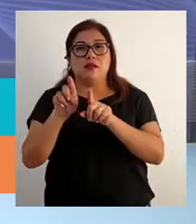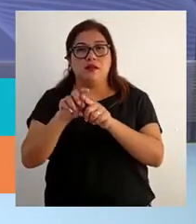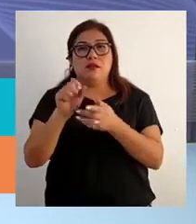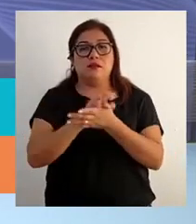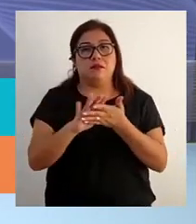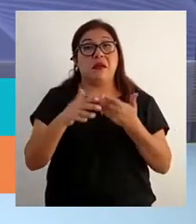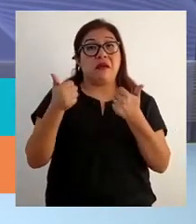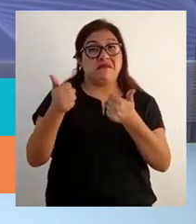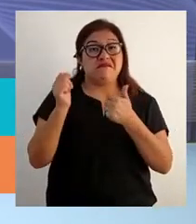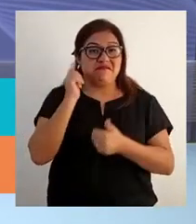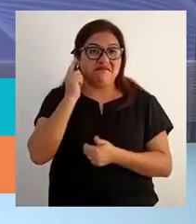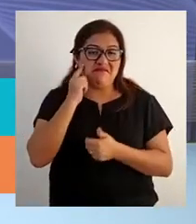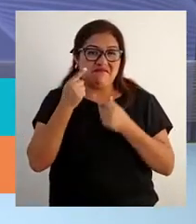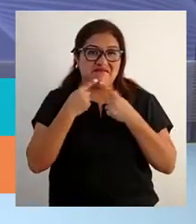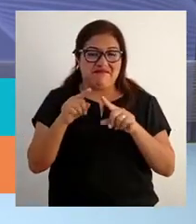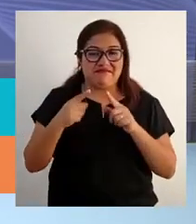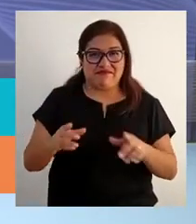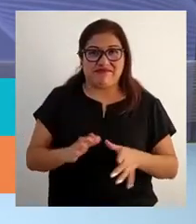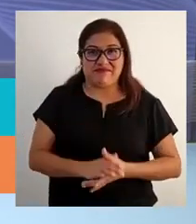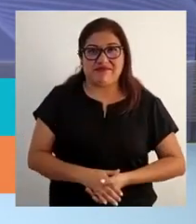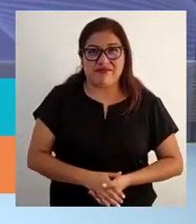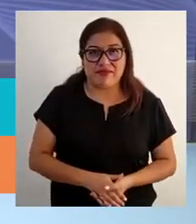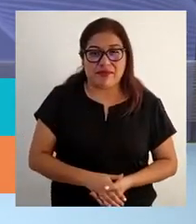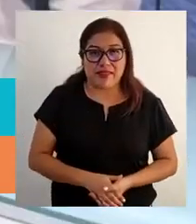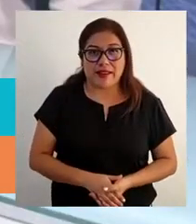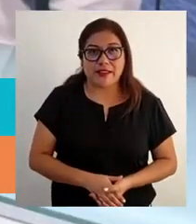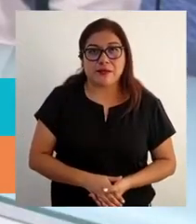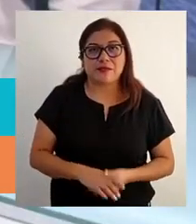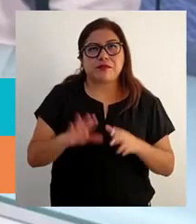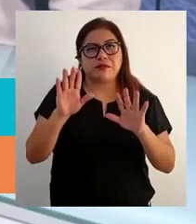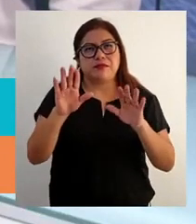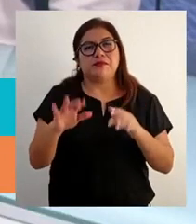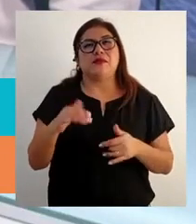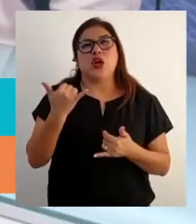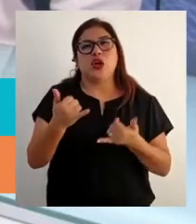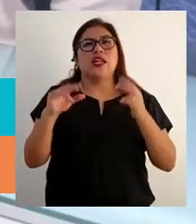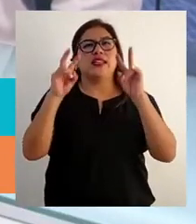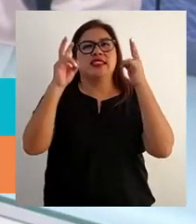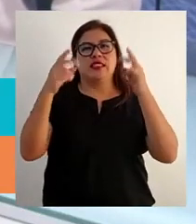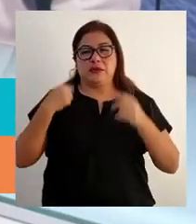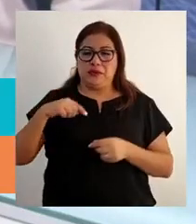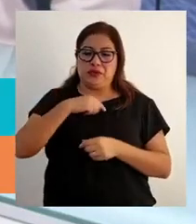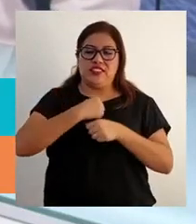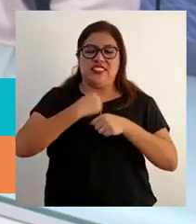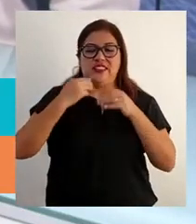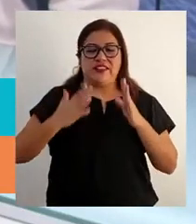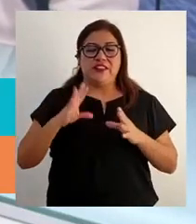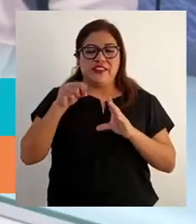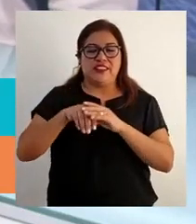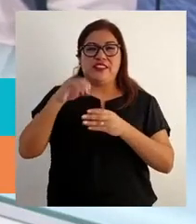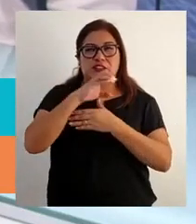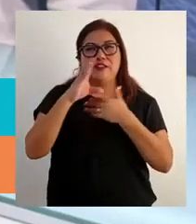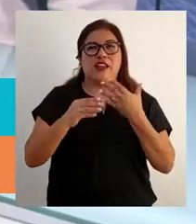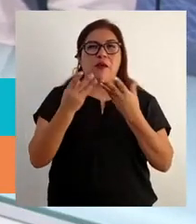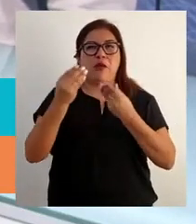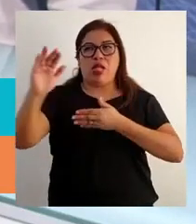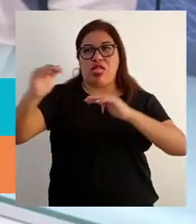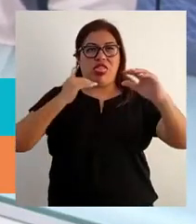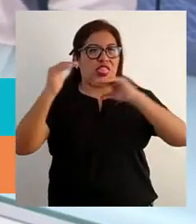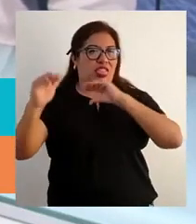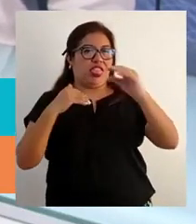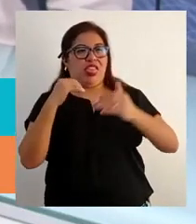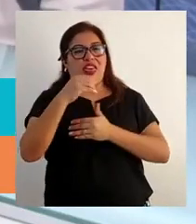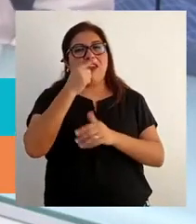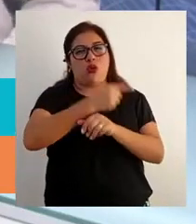doctora. Un tema que es álgido para nosotros los que trabajamos en CONADIS y recibimos las denuncias. Muchas